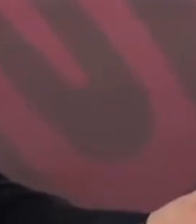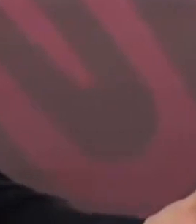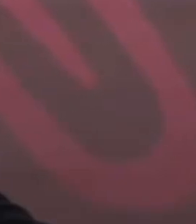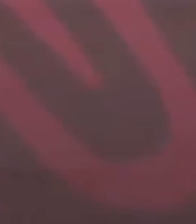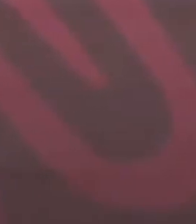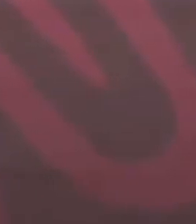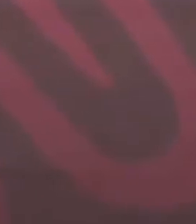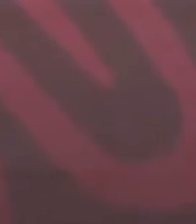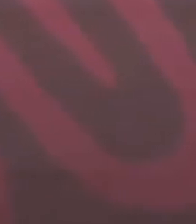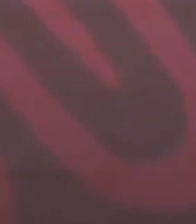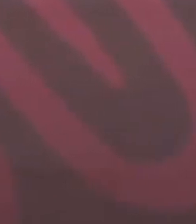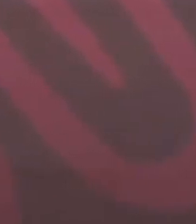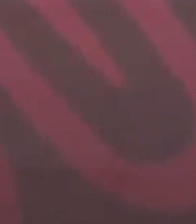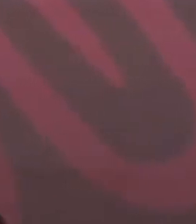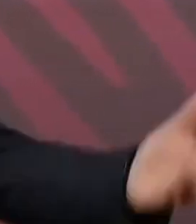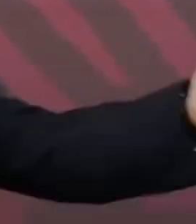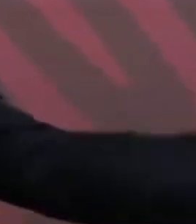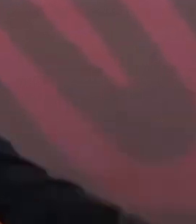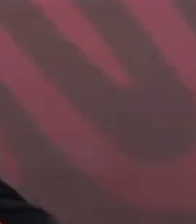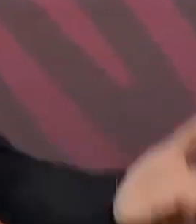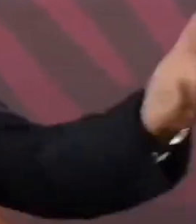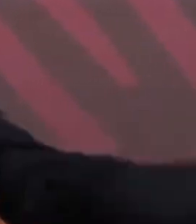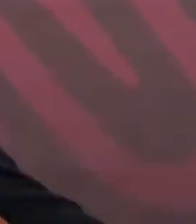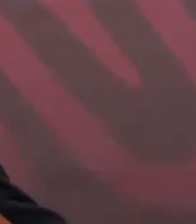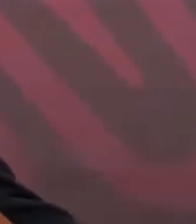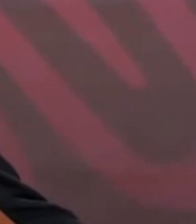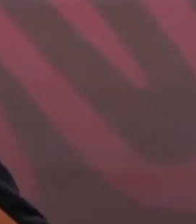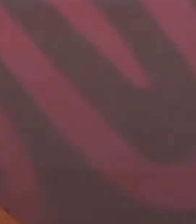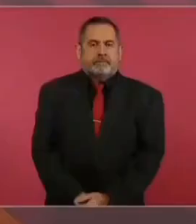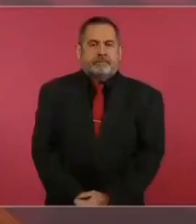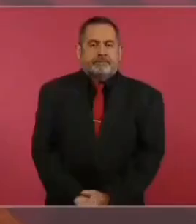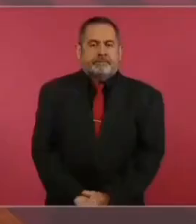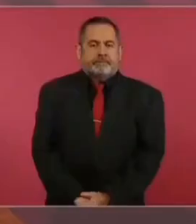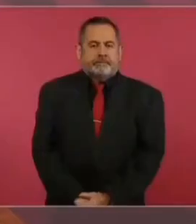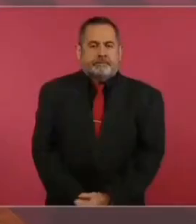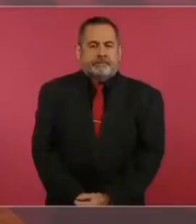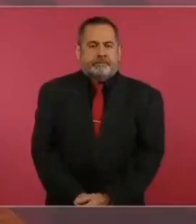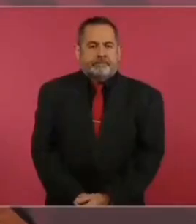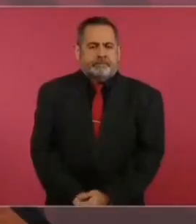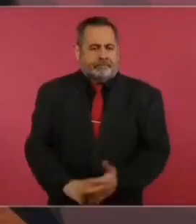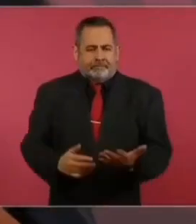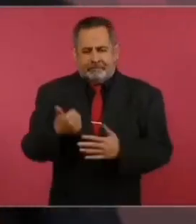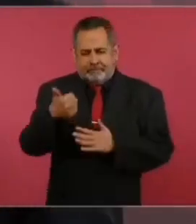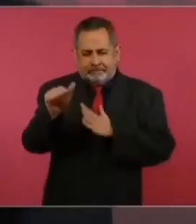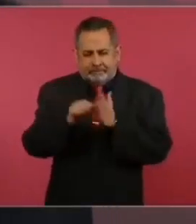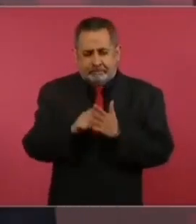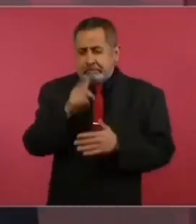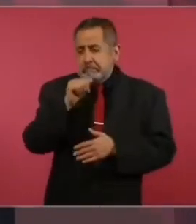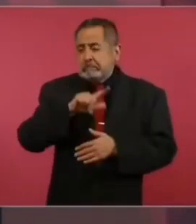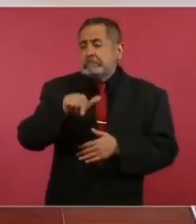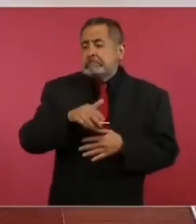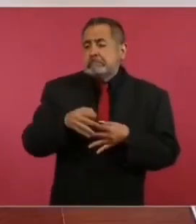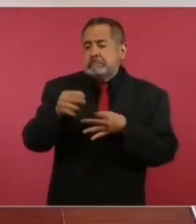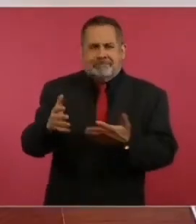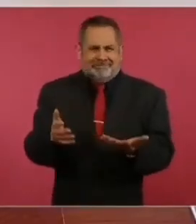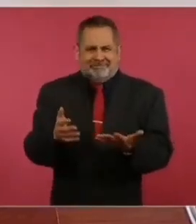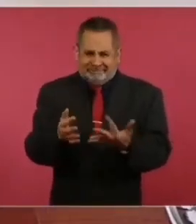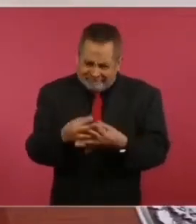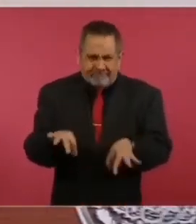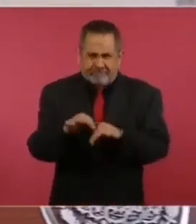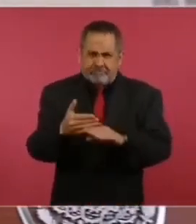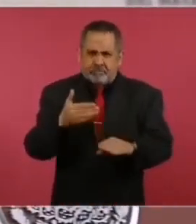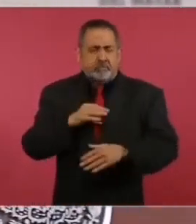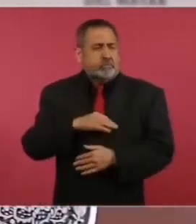a resolver un asunto tan importante Cómo no va a ser importante que estamos hablando